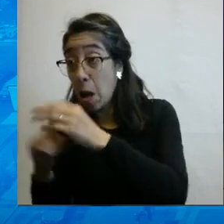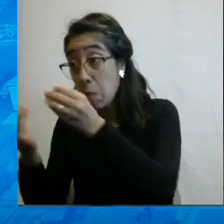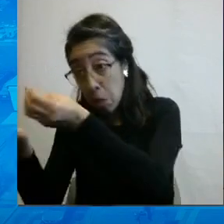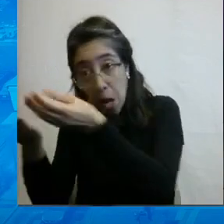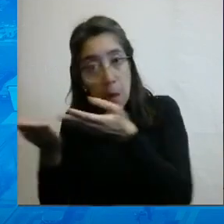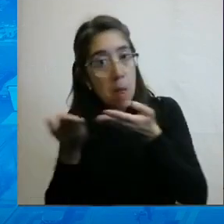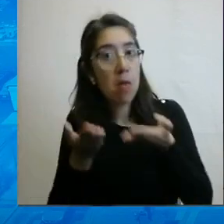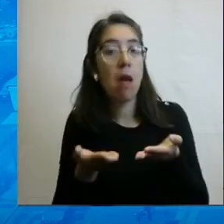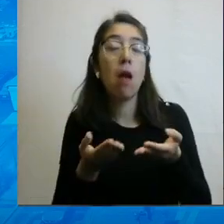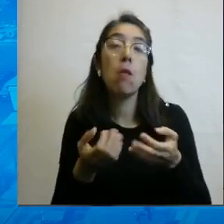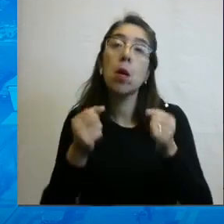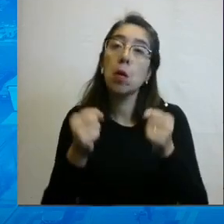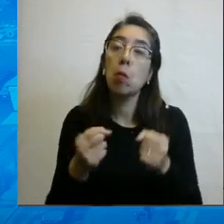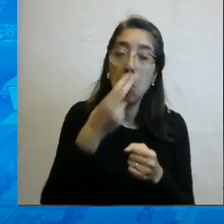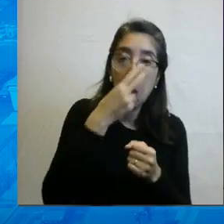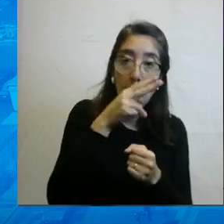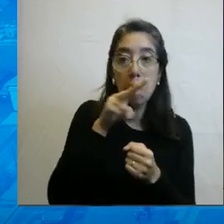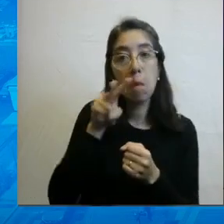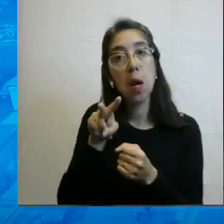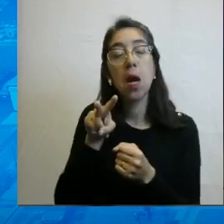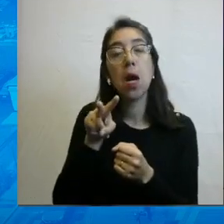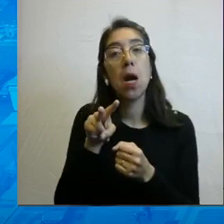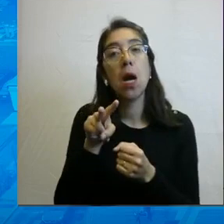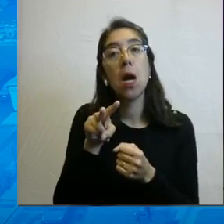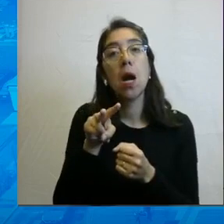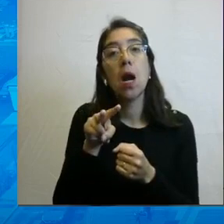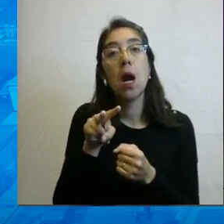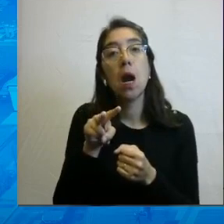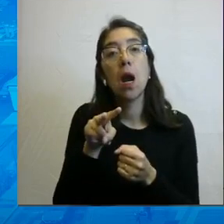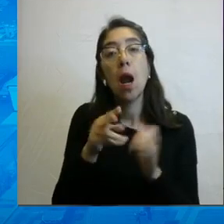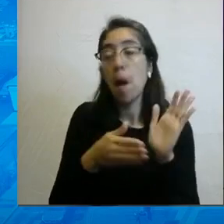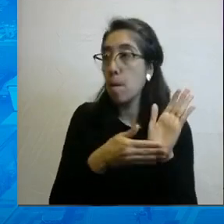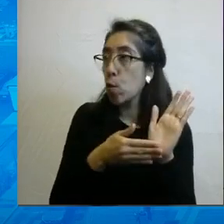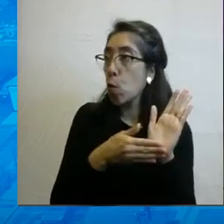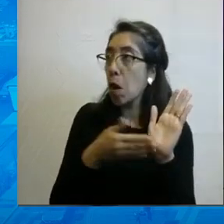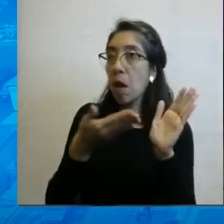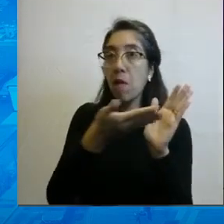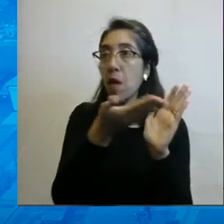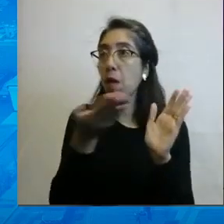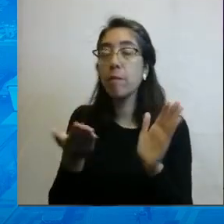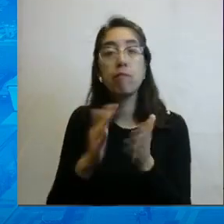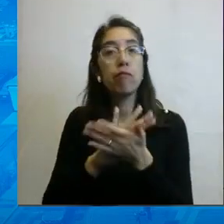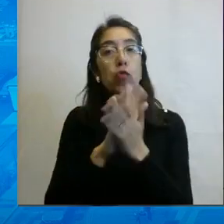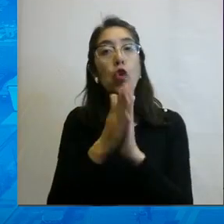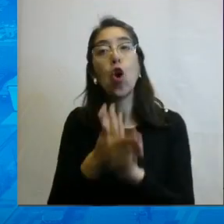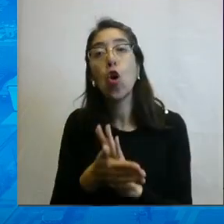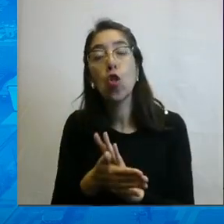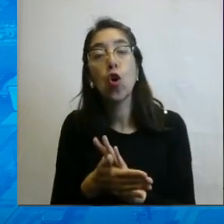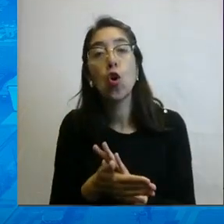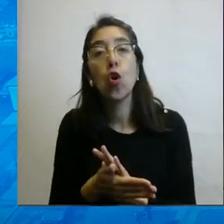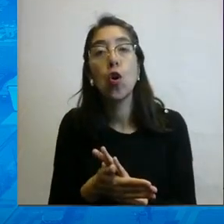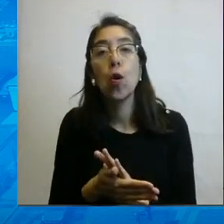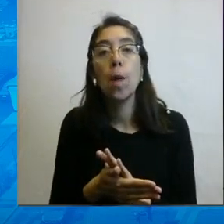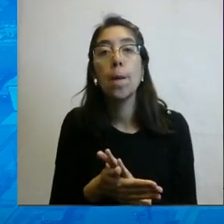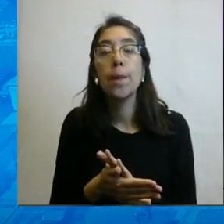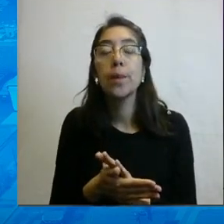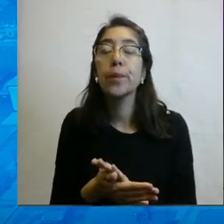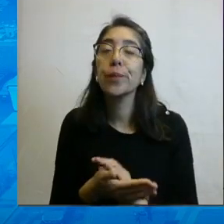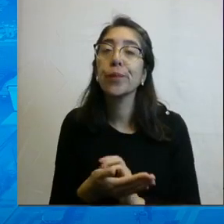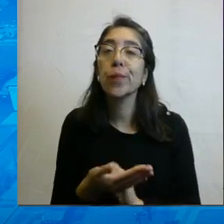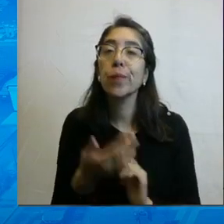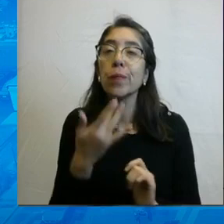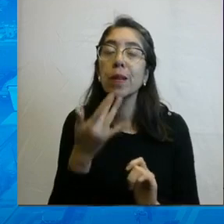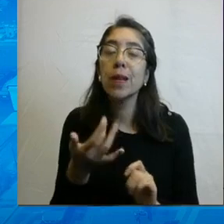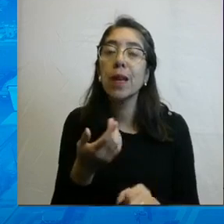vean en terreno realmente lo que está pasando y el porqué de la demanda porque